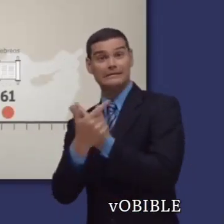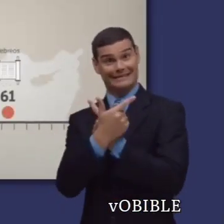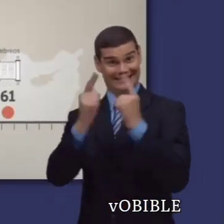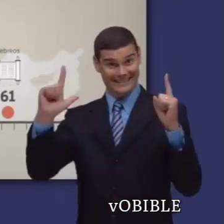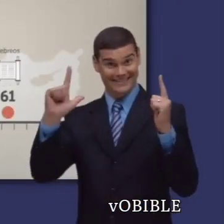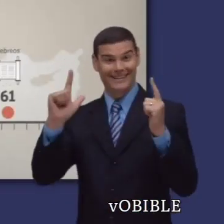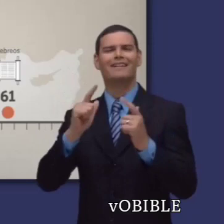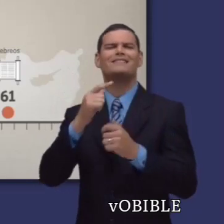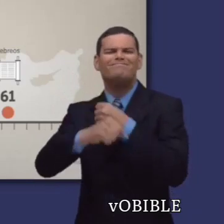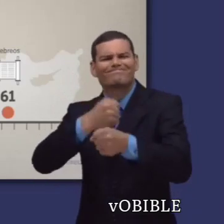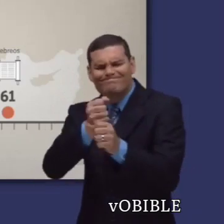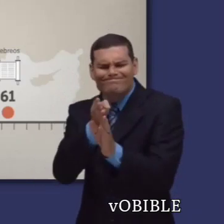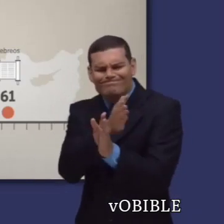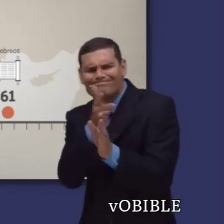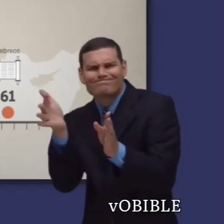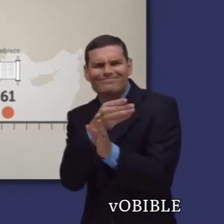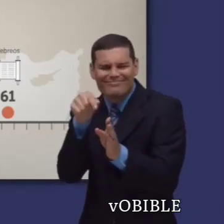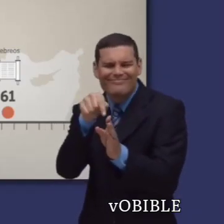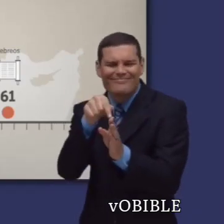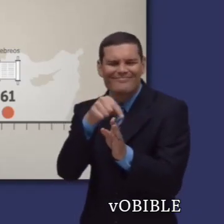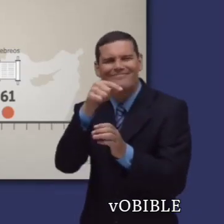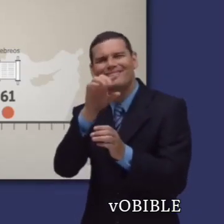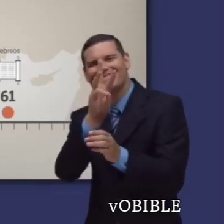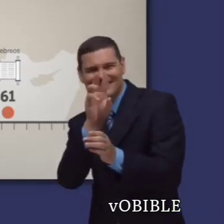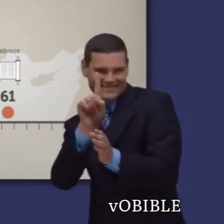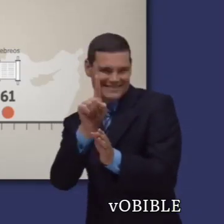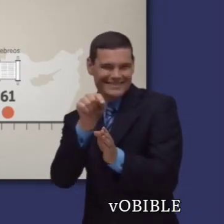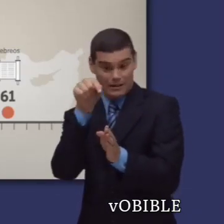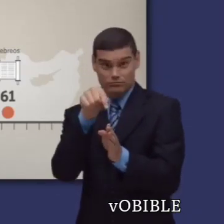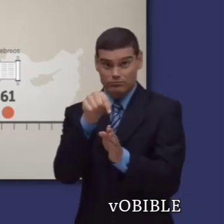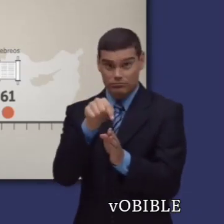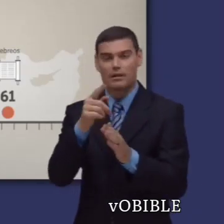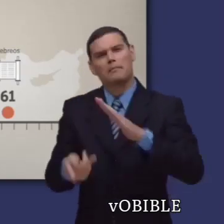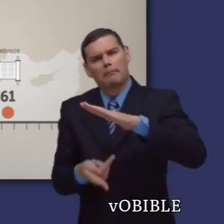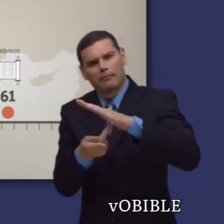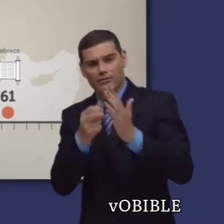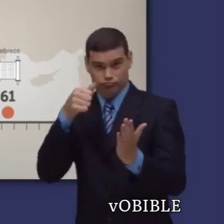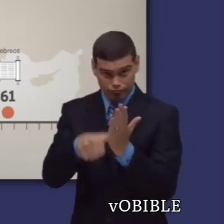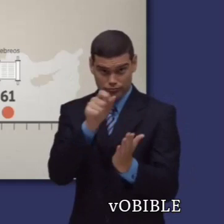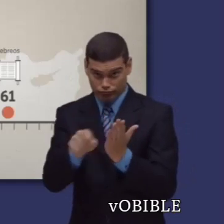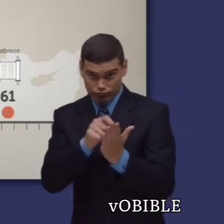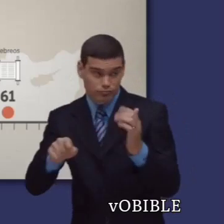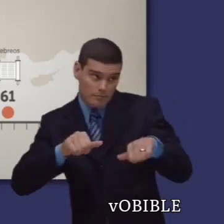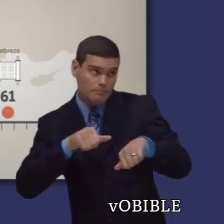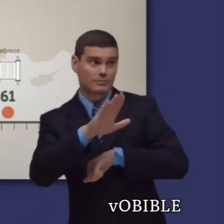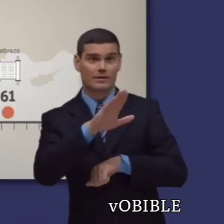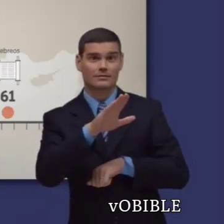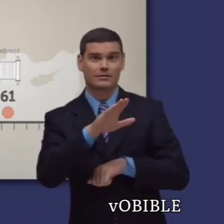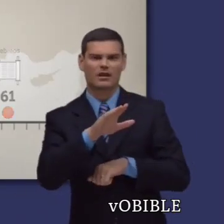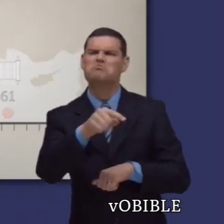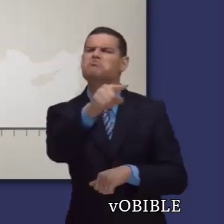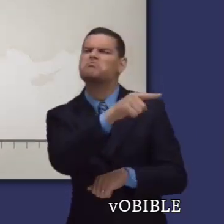año 61, poco antes de ser liberado de su arresto domiciliario en Roma o poco después. El contenido